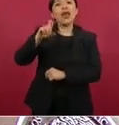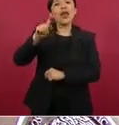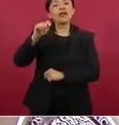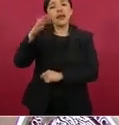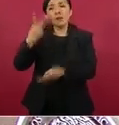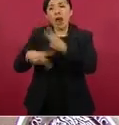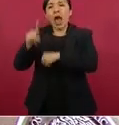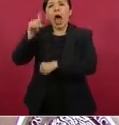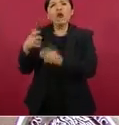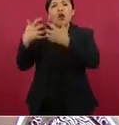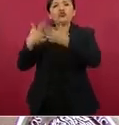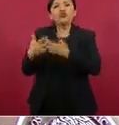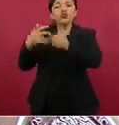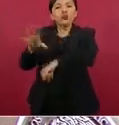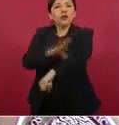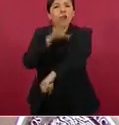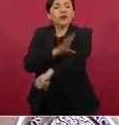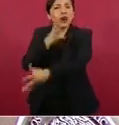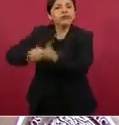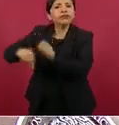en el transcurso